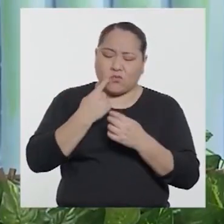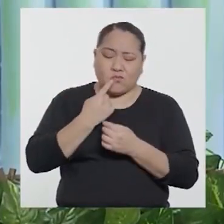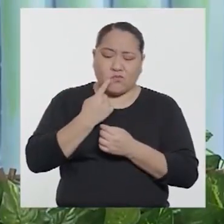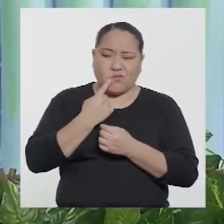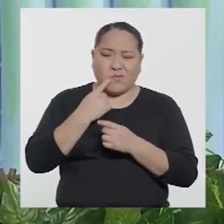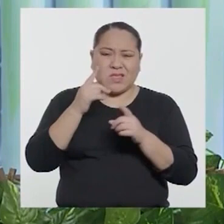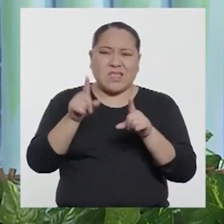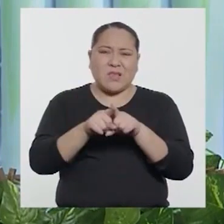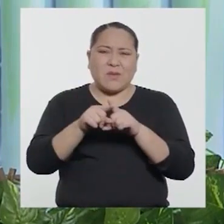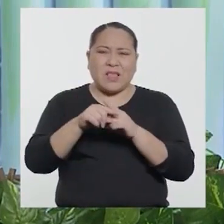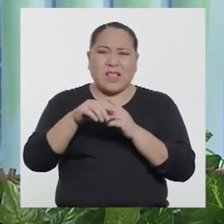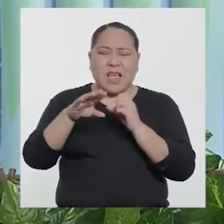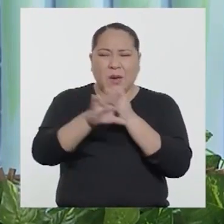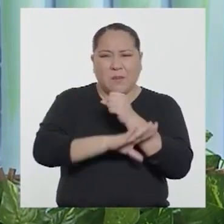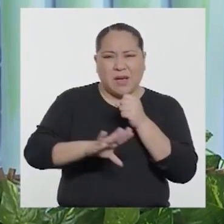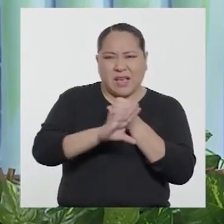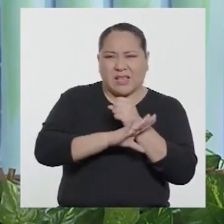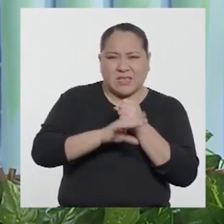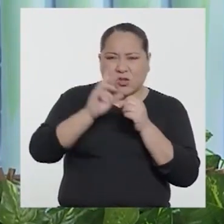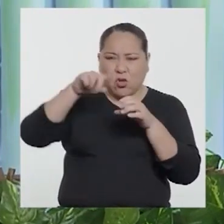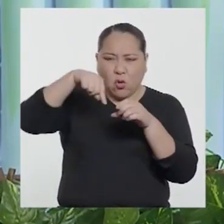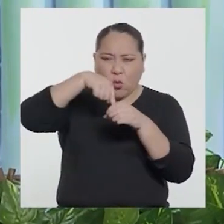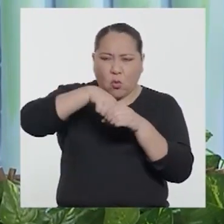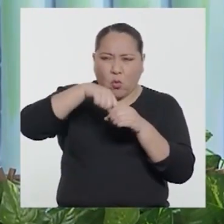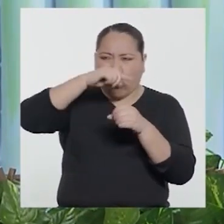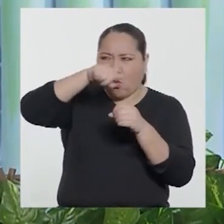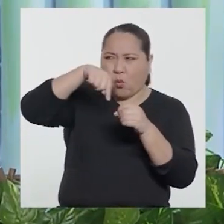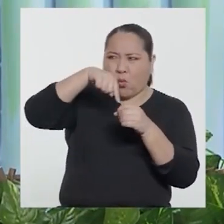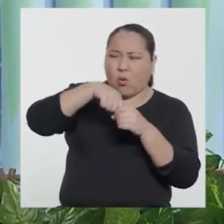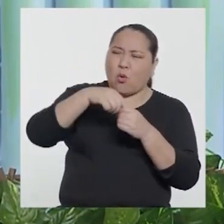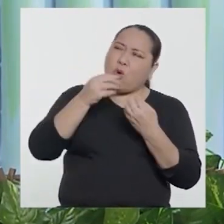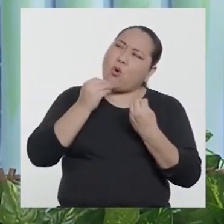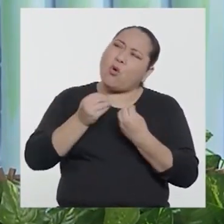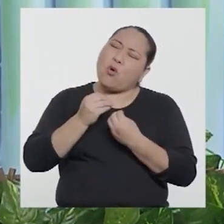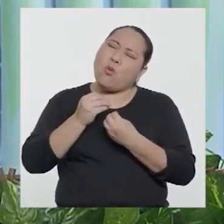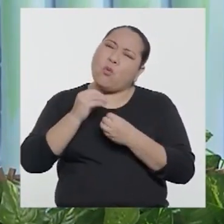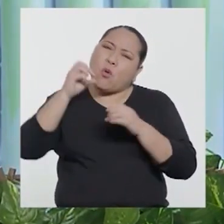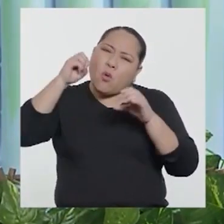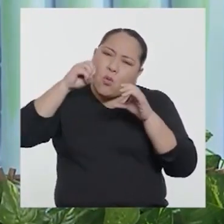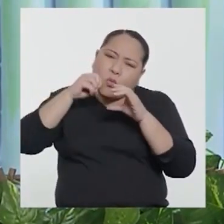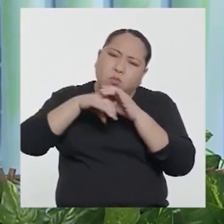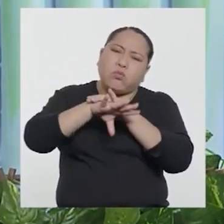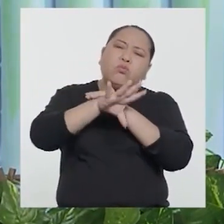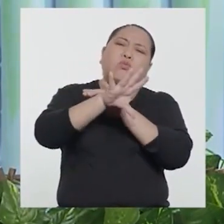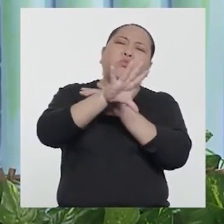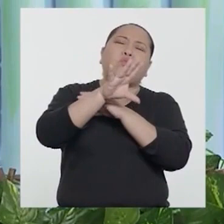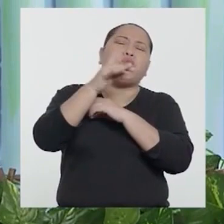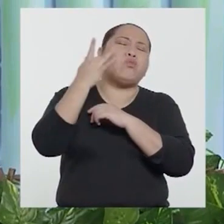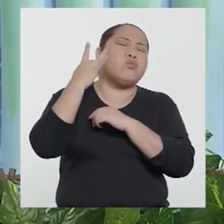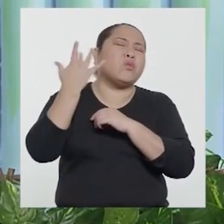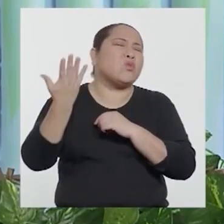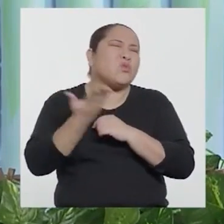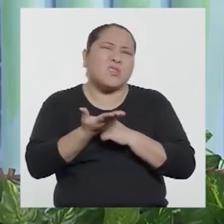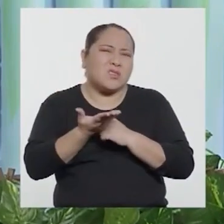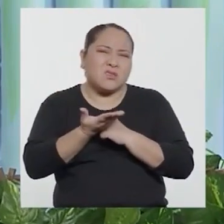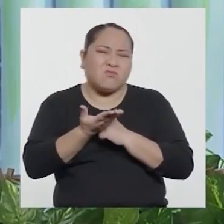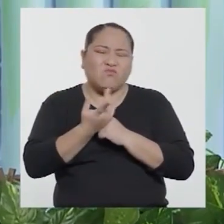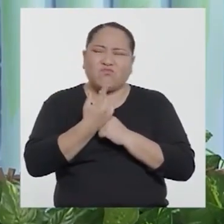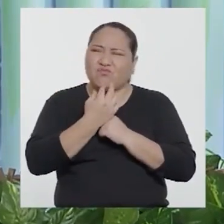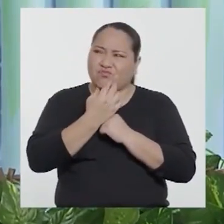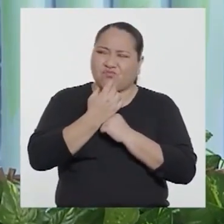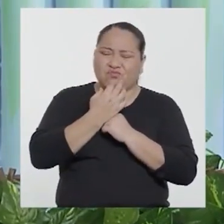Además, la base no tiene agujeros. ¿Cómo saldría el sonido?